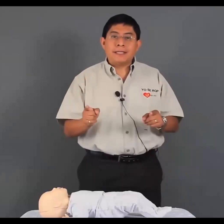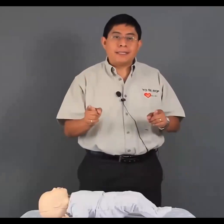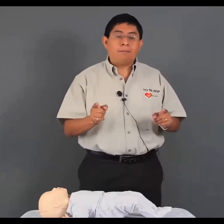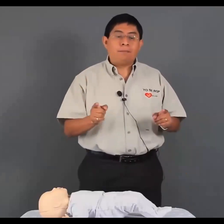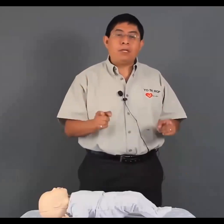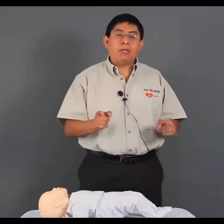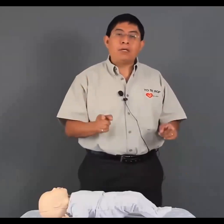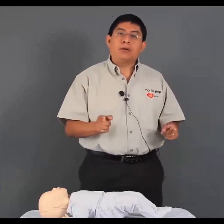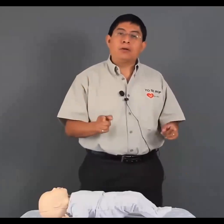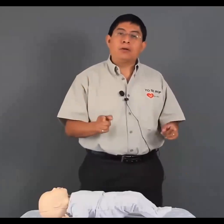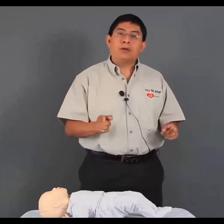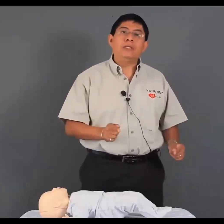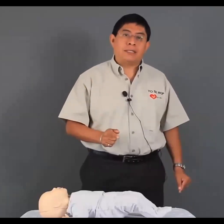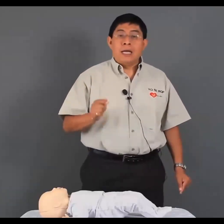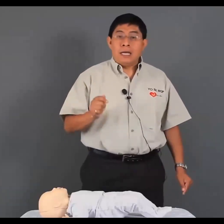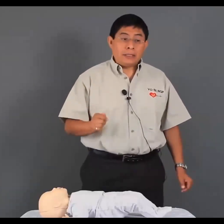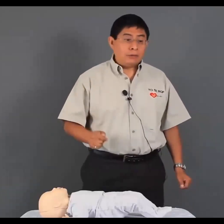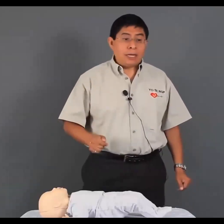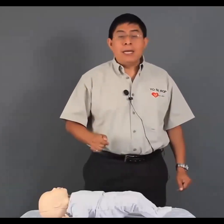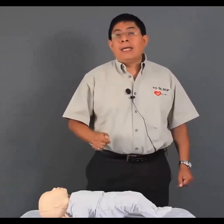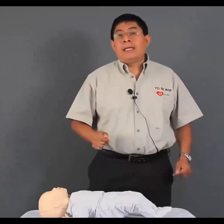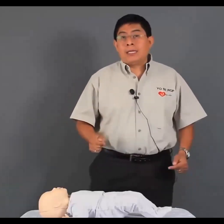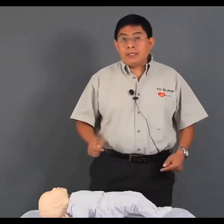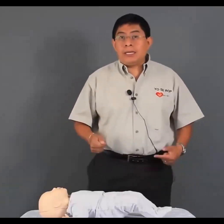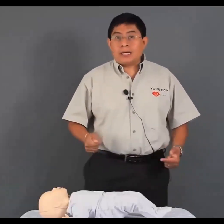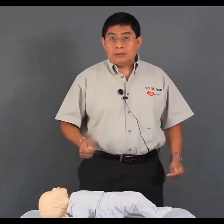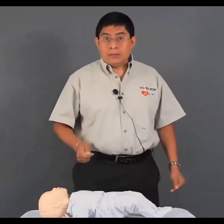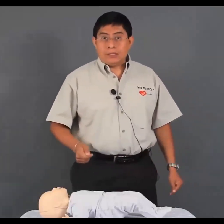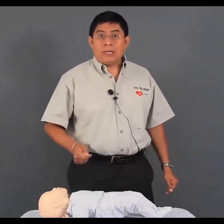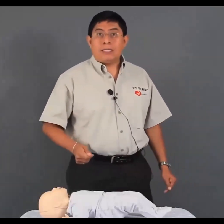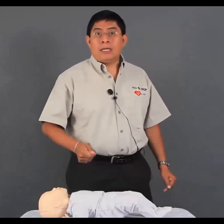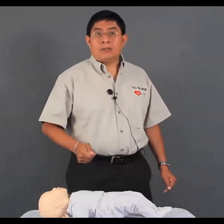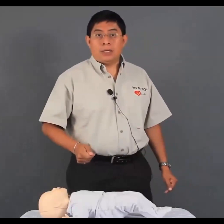beneficio si antes se aplicó una RCP básica. Esta es una